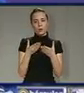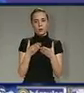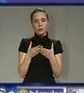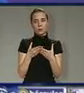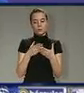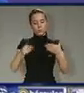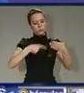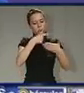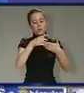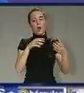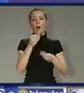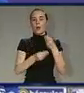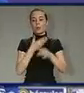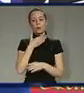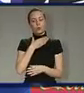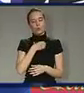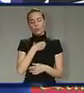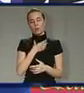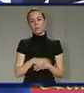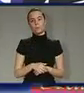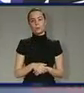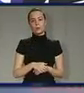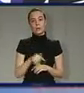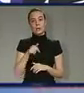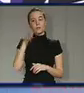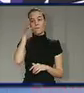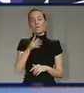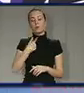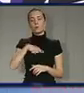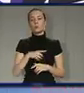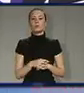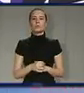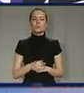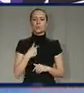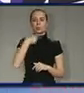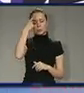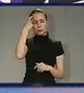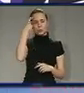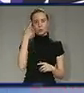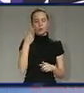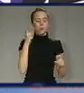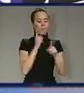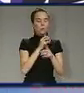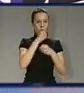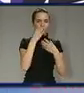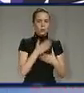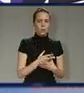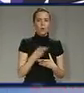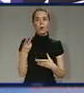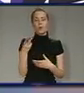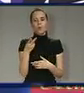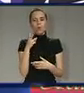cometer ese error... ...pero es nuestro error. Creo que ha sido un... ...muy, muy, muy buen partido de fútbol... ...con dos muy buenos